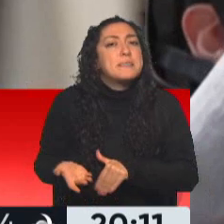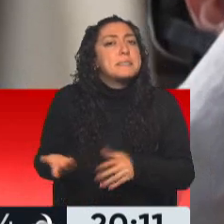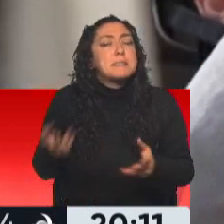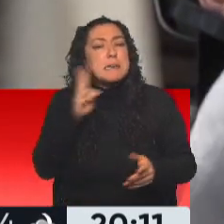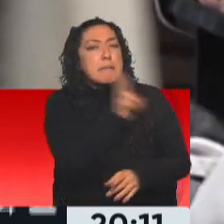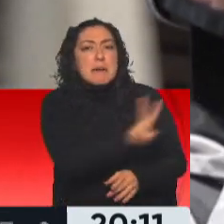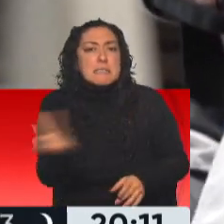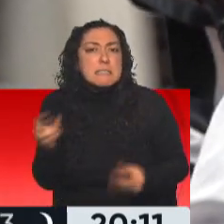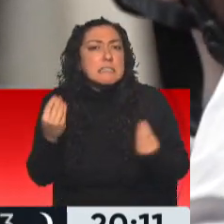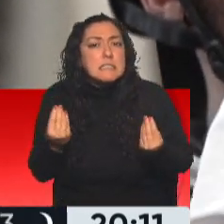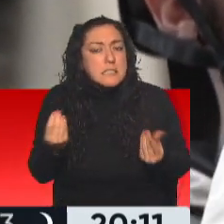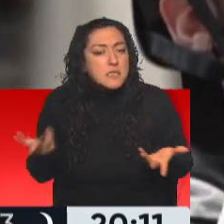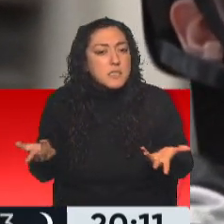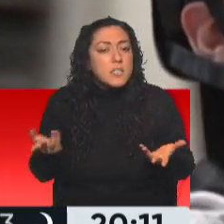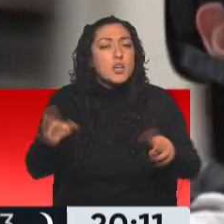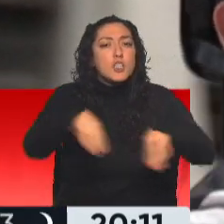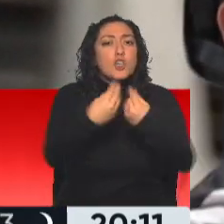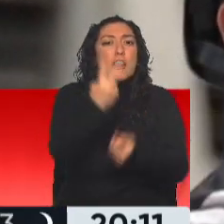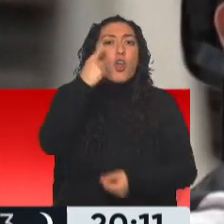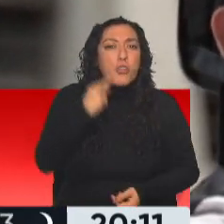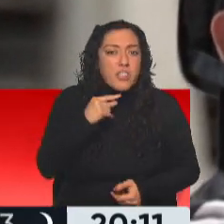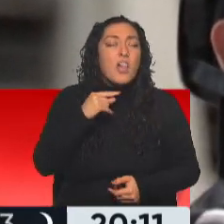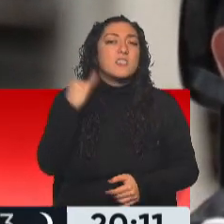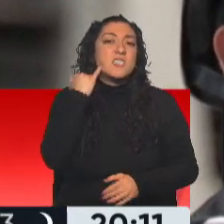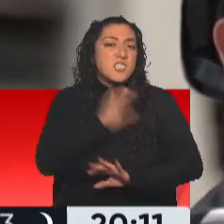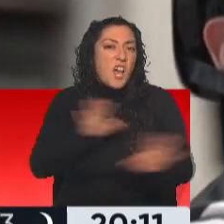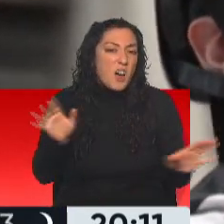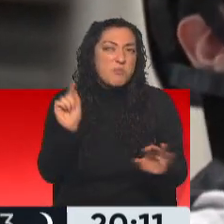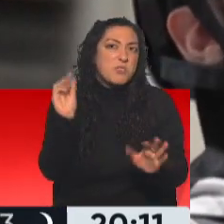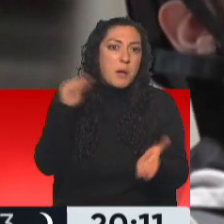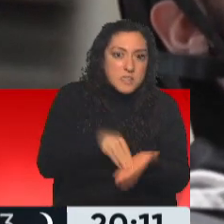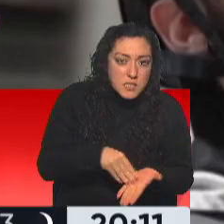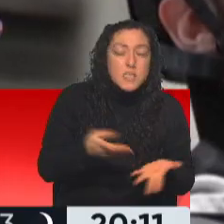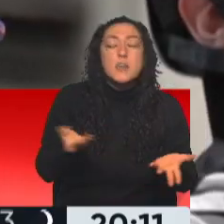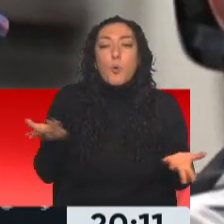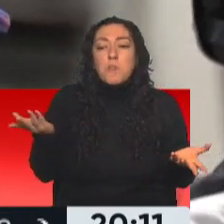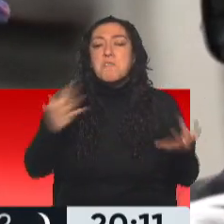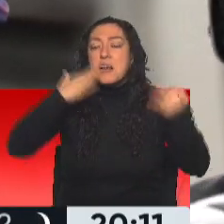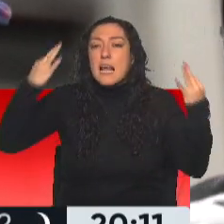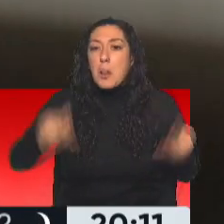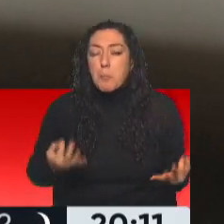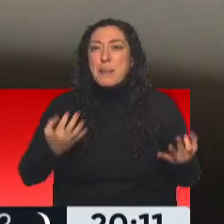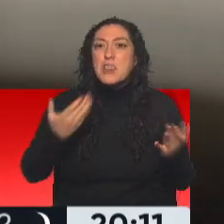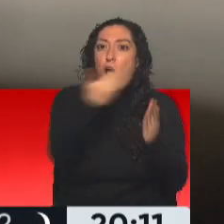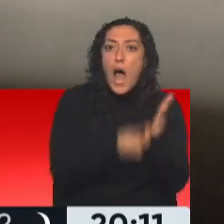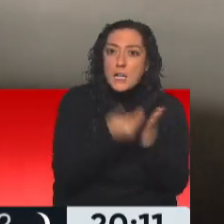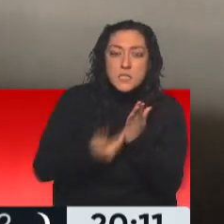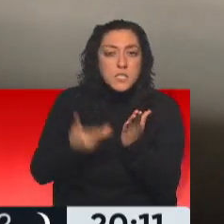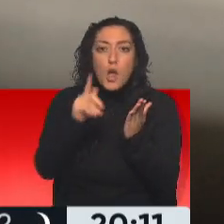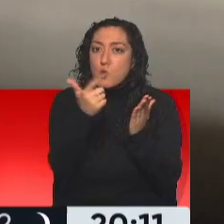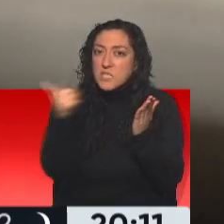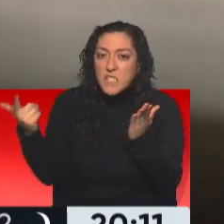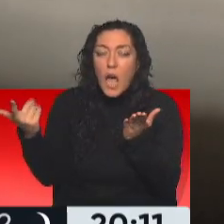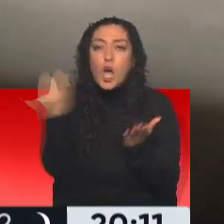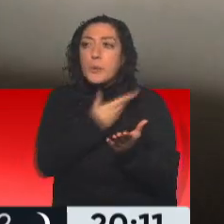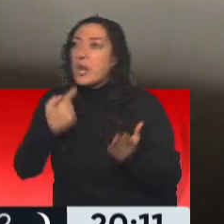Ya pasaron unas 48 horas, un poco más, y realmente no aparecen las actas, el oficialismo dice